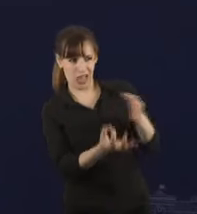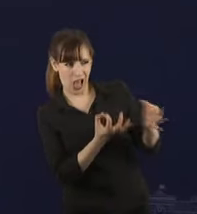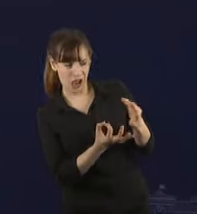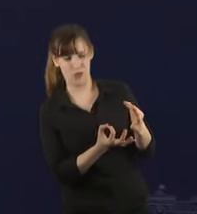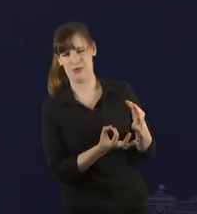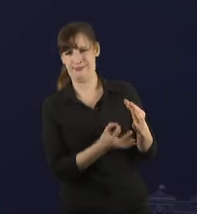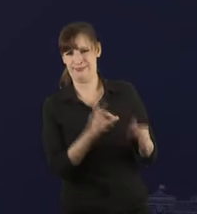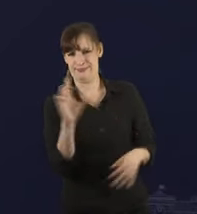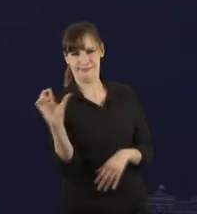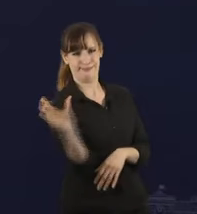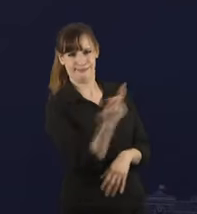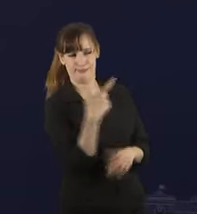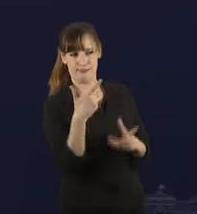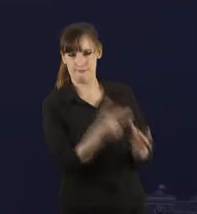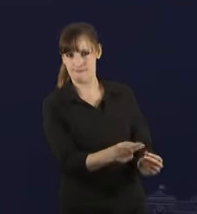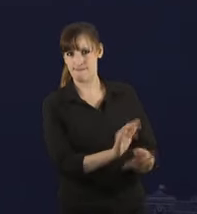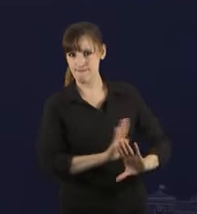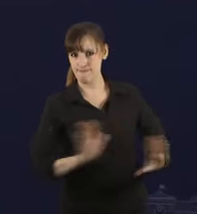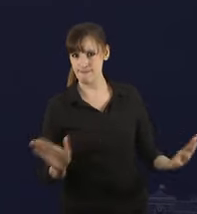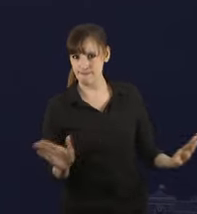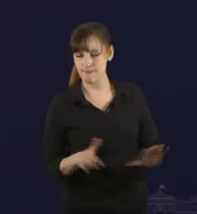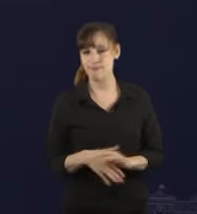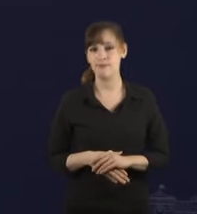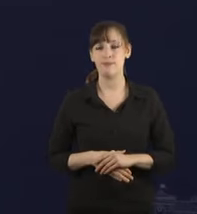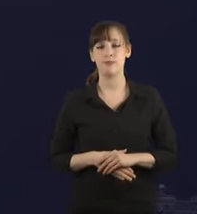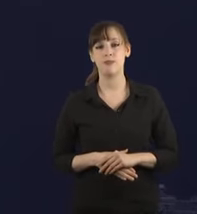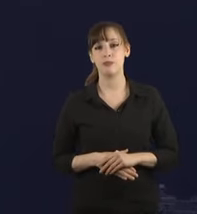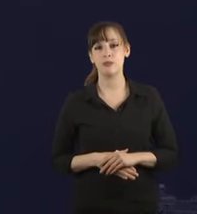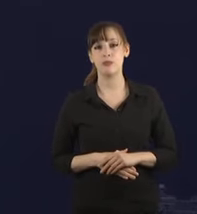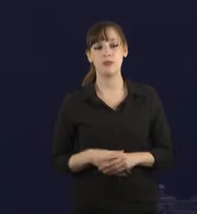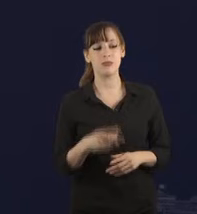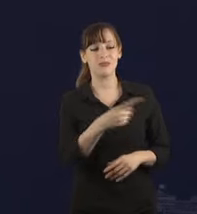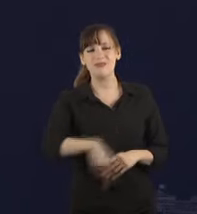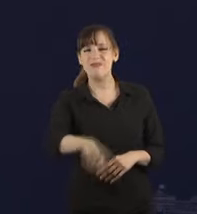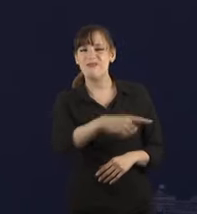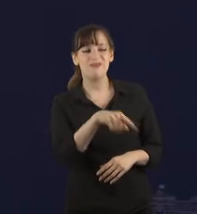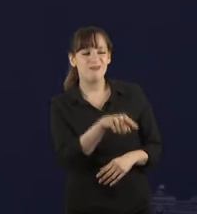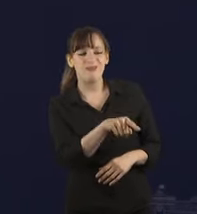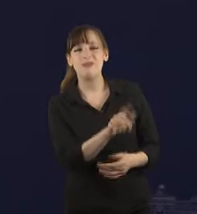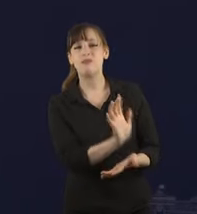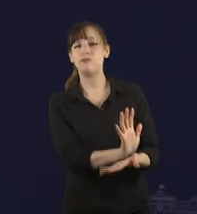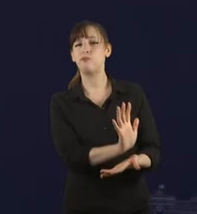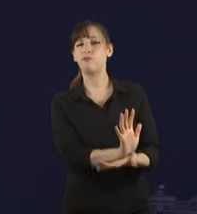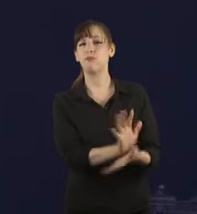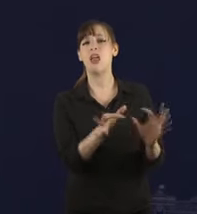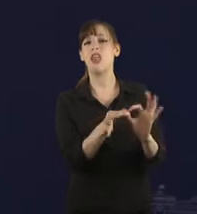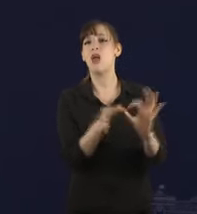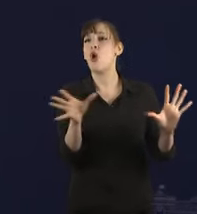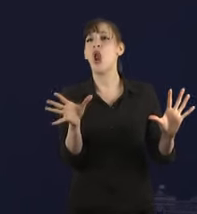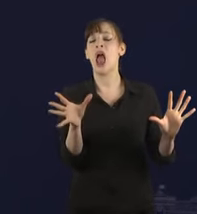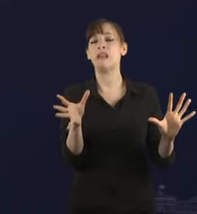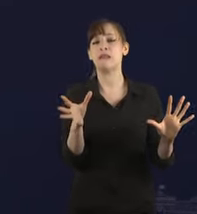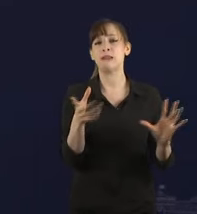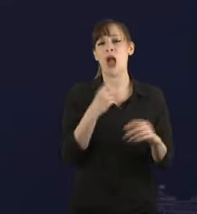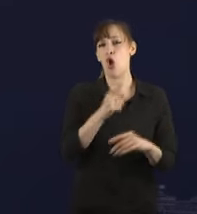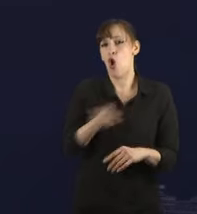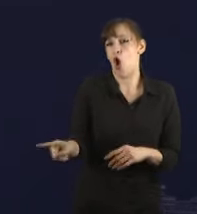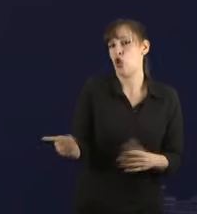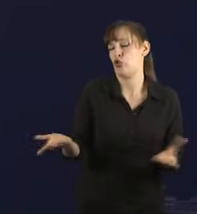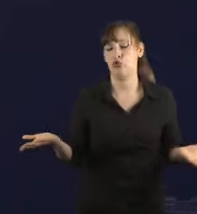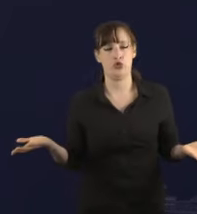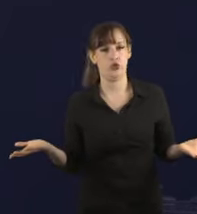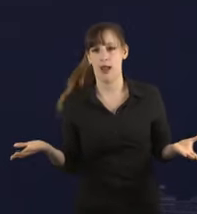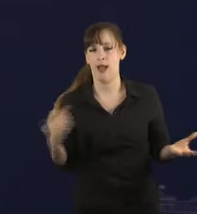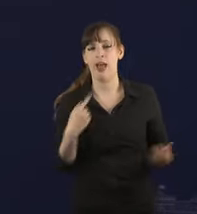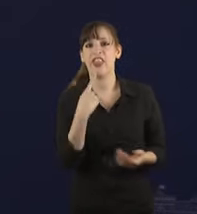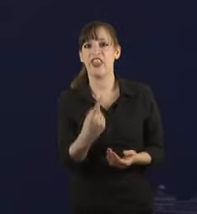efectivamente muestra un costado eh bastante antidemocrático y bastante antirrepublicano al hablar de